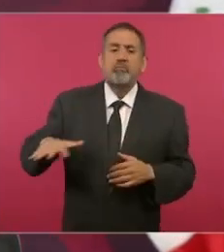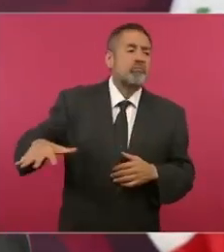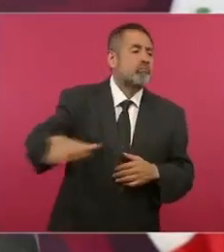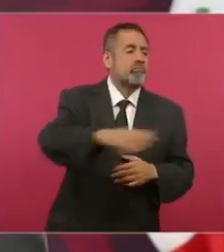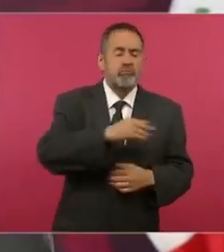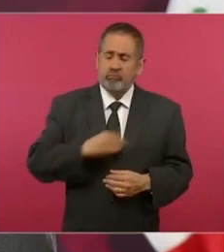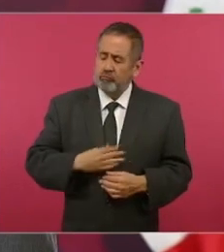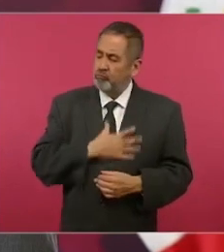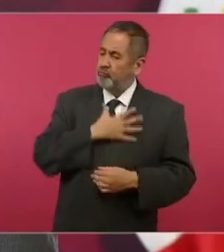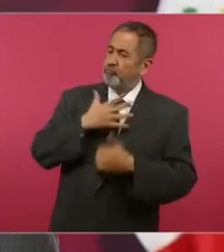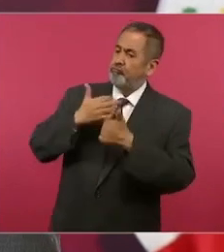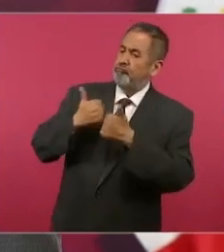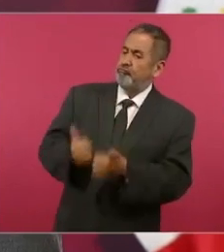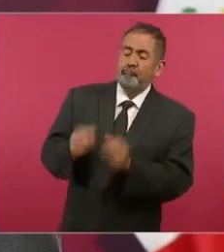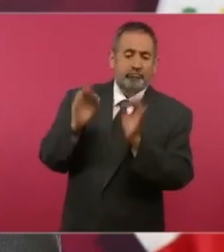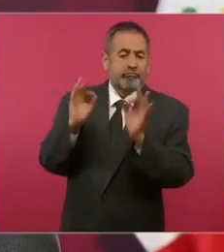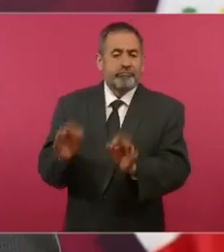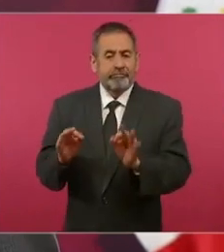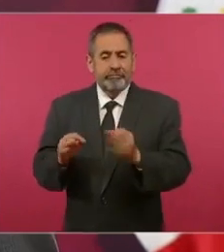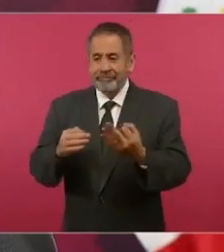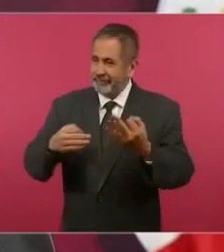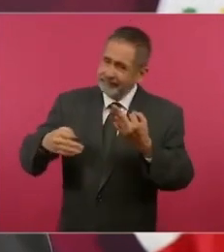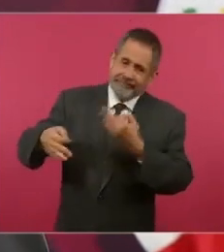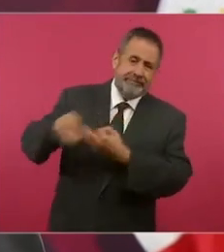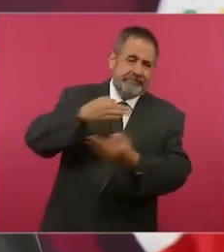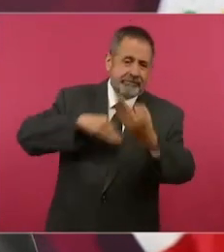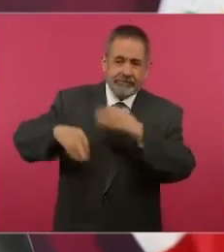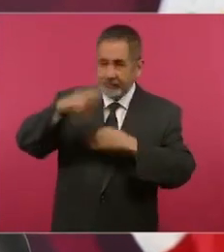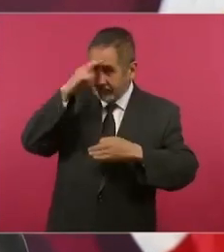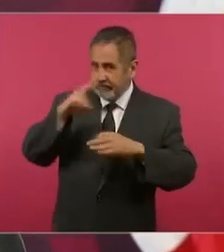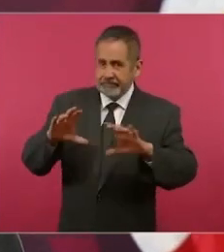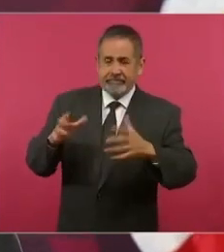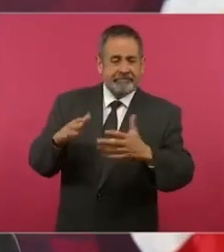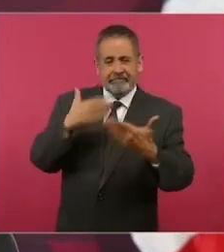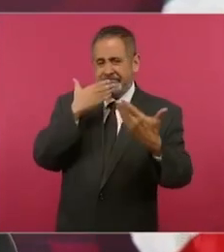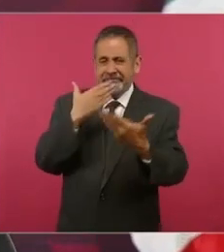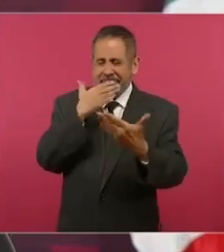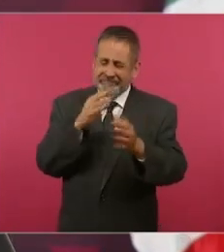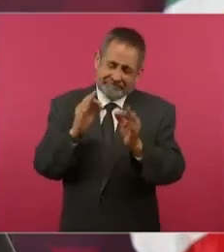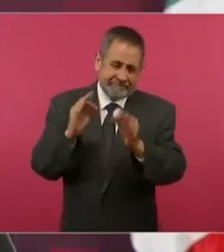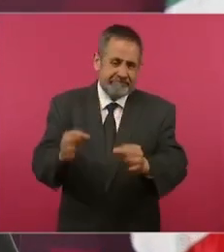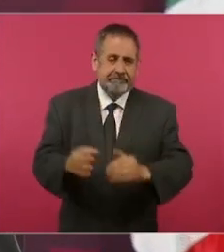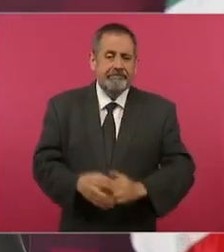nuestro pueblo, de todos los mexicanos.